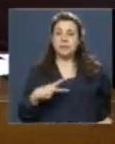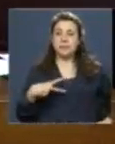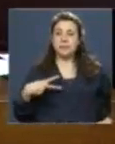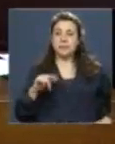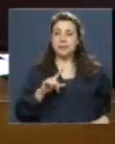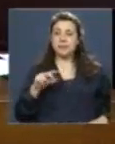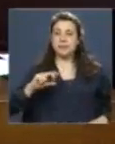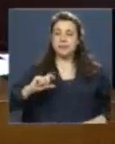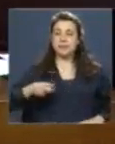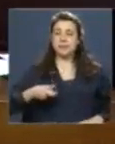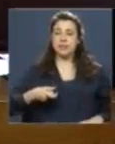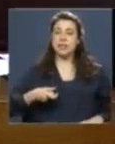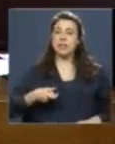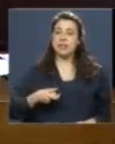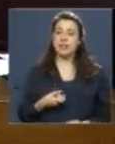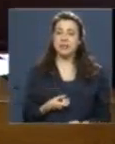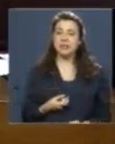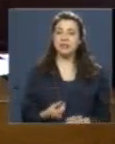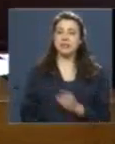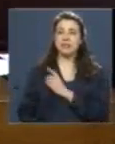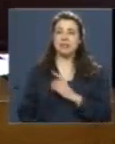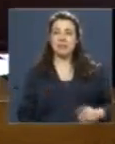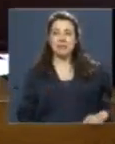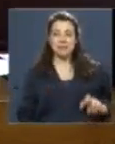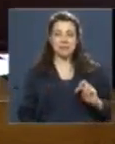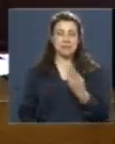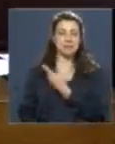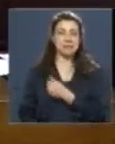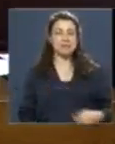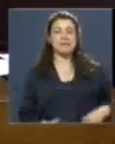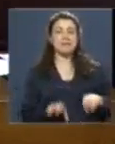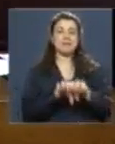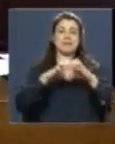y finalmente al honorable diputado y vicepresidente de la corporación don Pepe Austeuer.